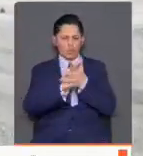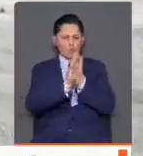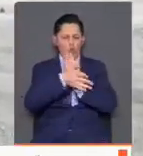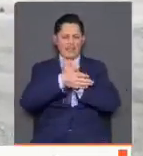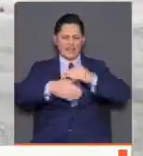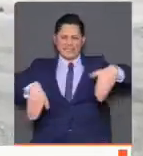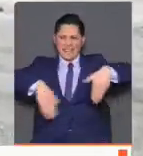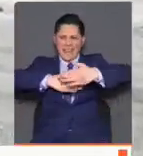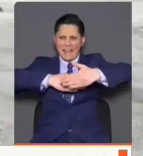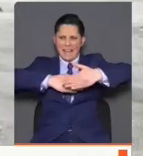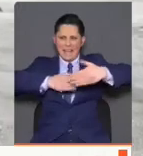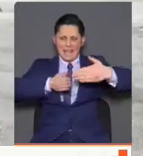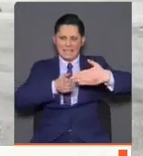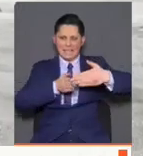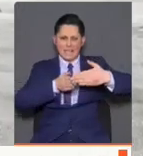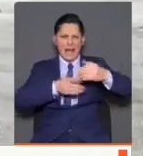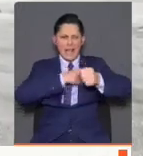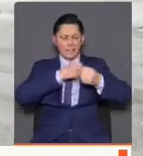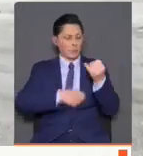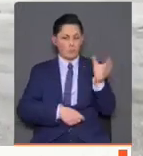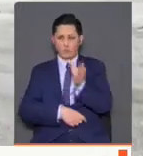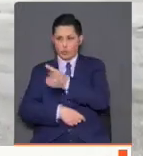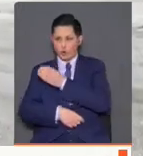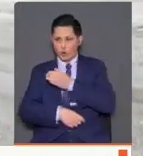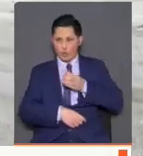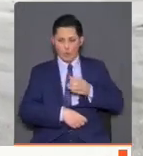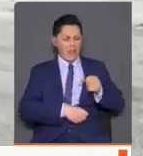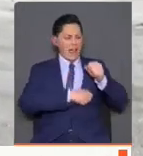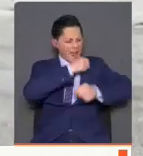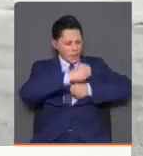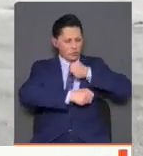estas son personas que viven años aquí, que se dedican y viven